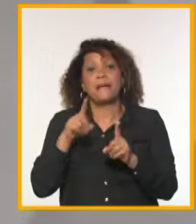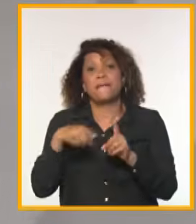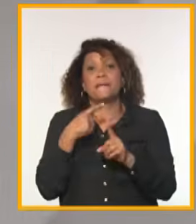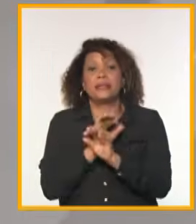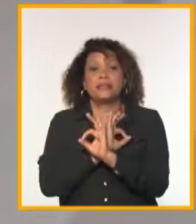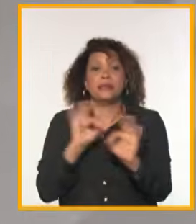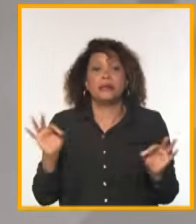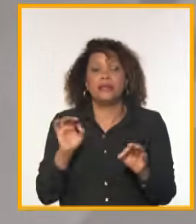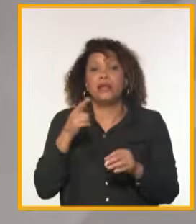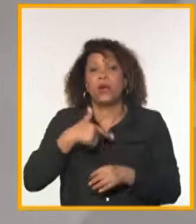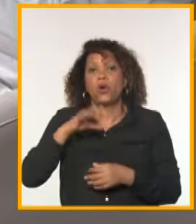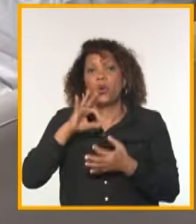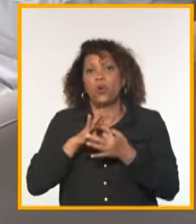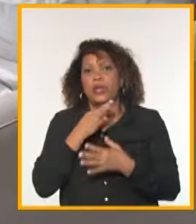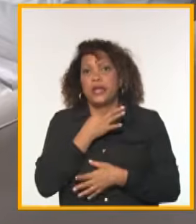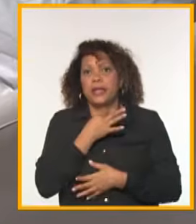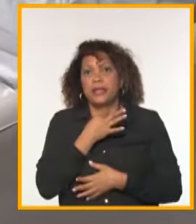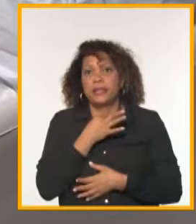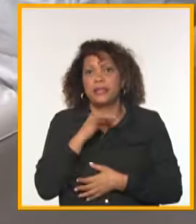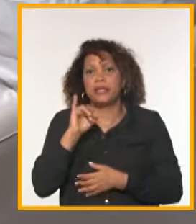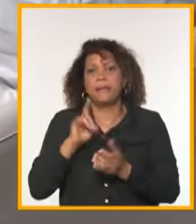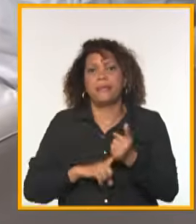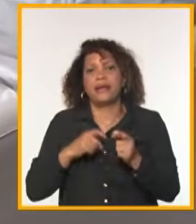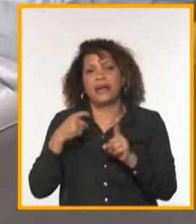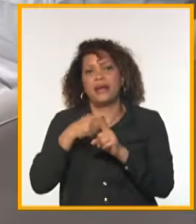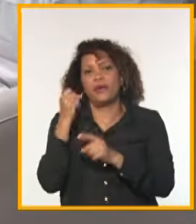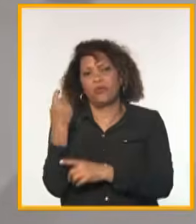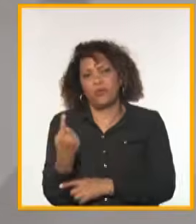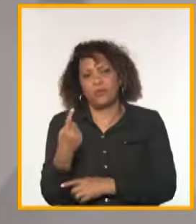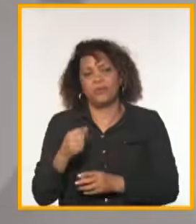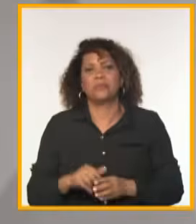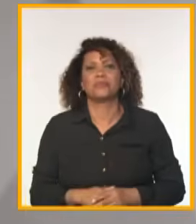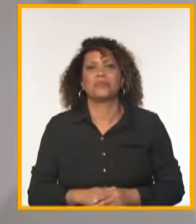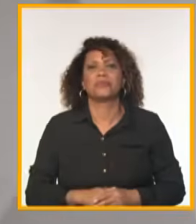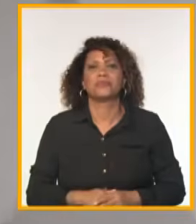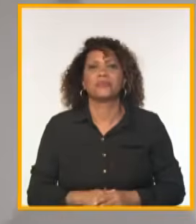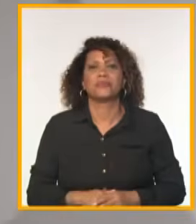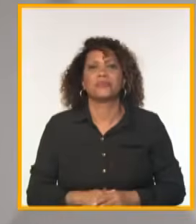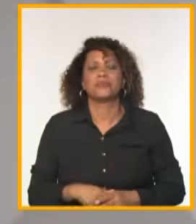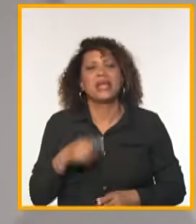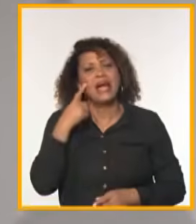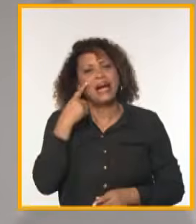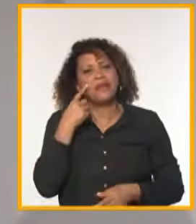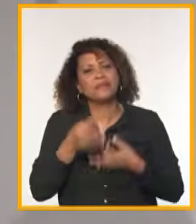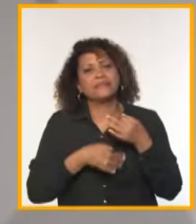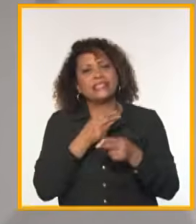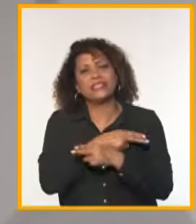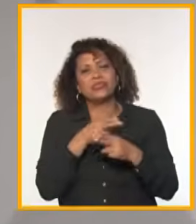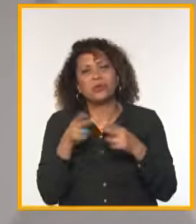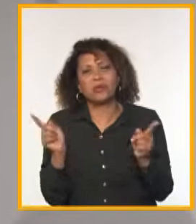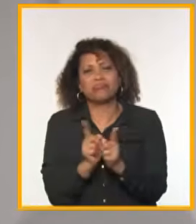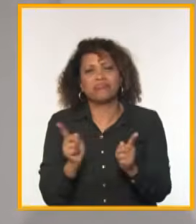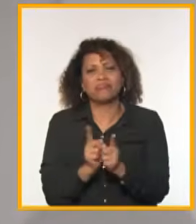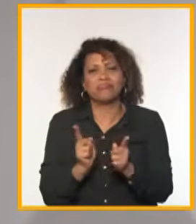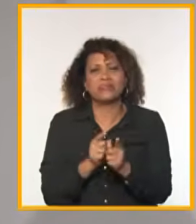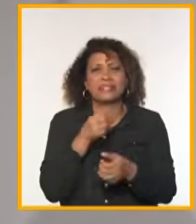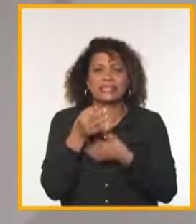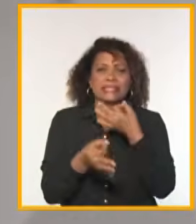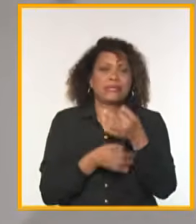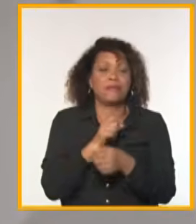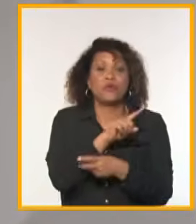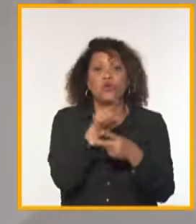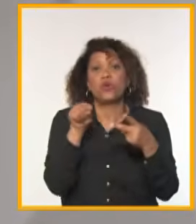el IPK1, ¿no? IPK1, sí. Bueno, vamos a ver esta historia brevemente contada por